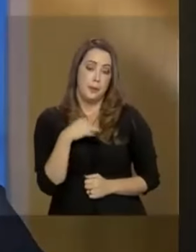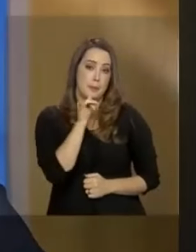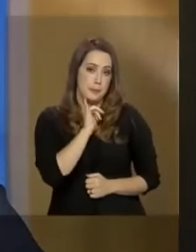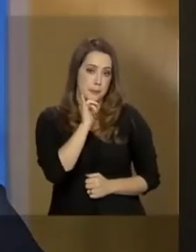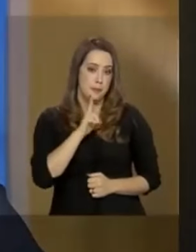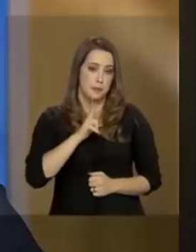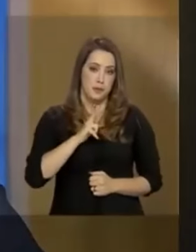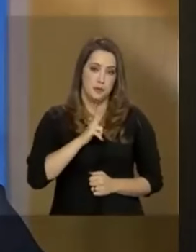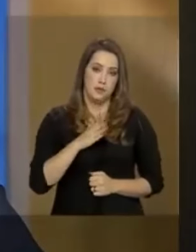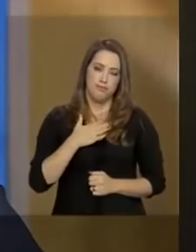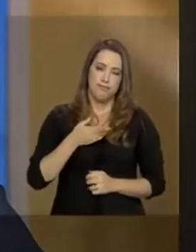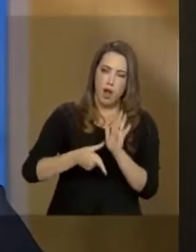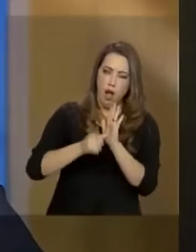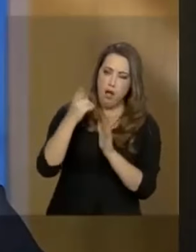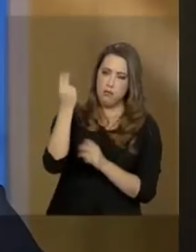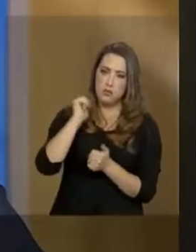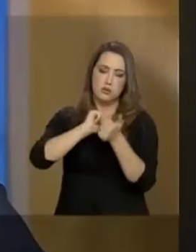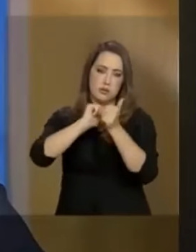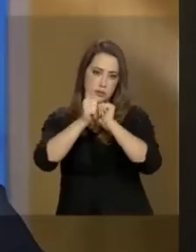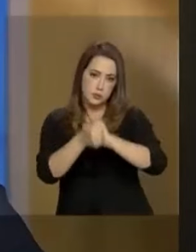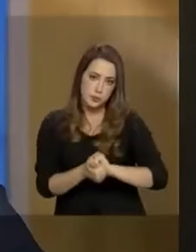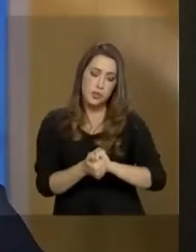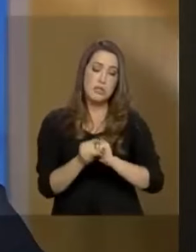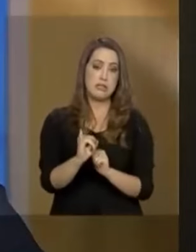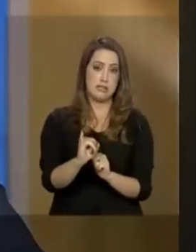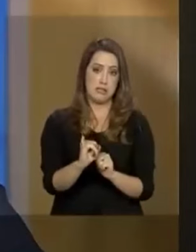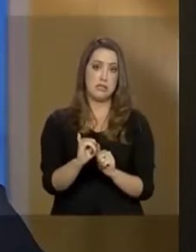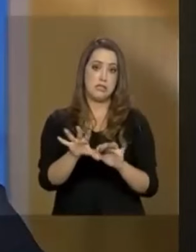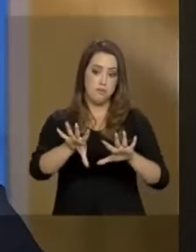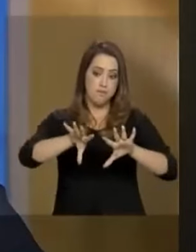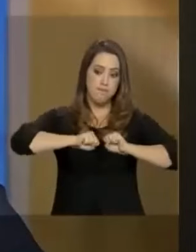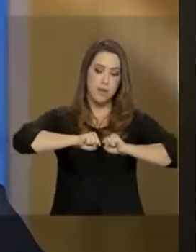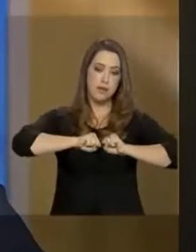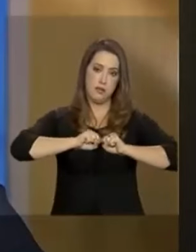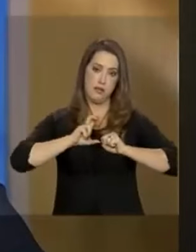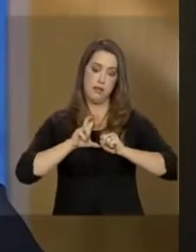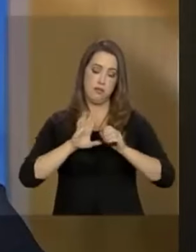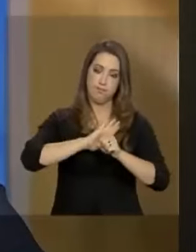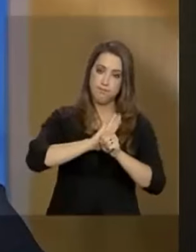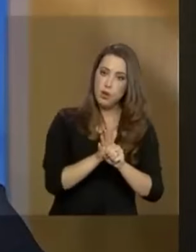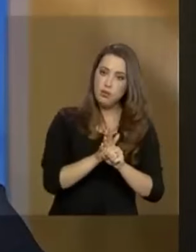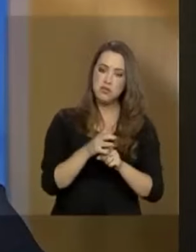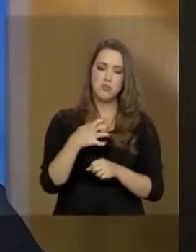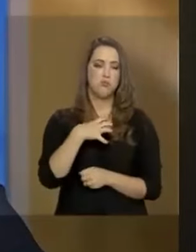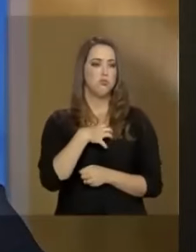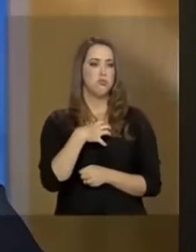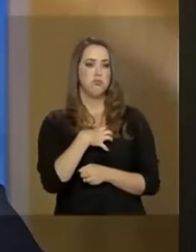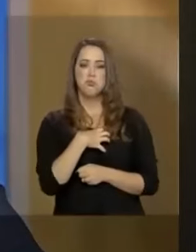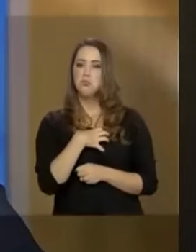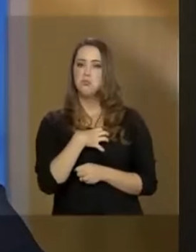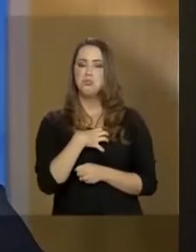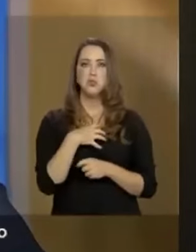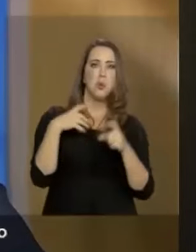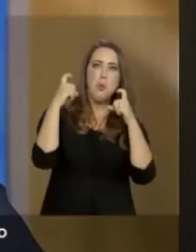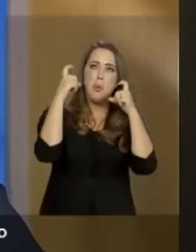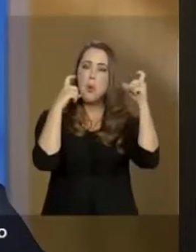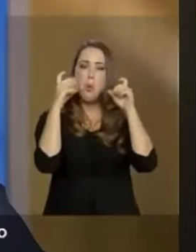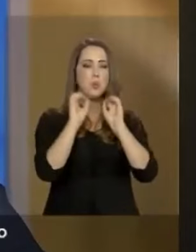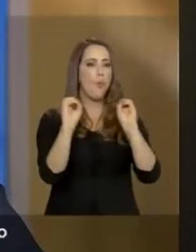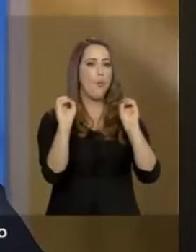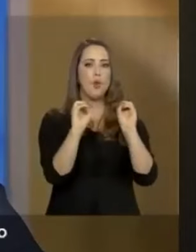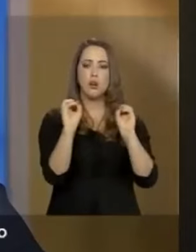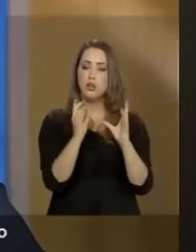particular, No caso, pelo no, meu histórico de atleta, caso fosse contaminado pelo vírus, não precisaria me preocupar.